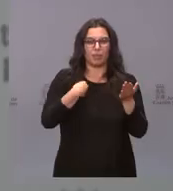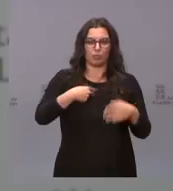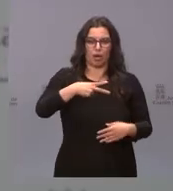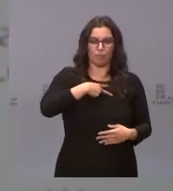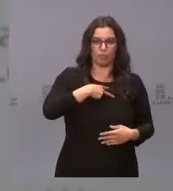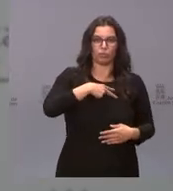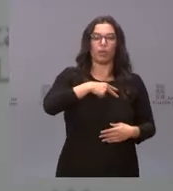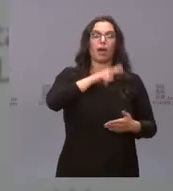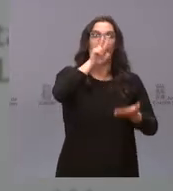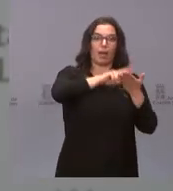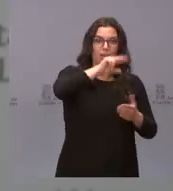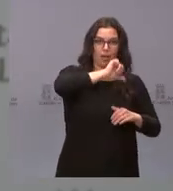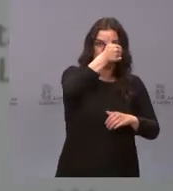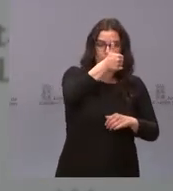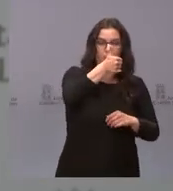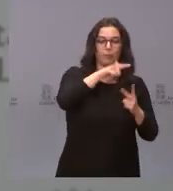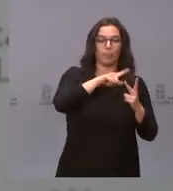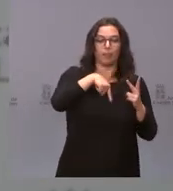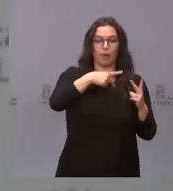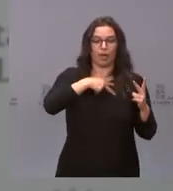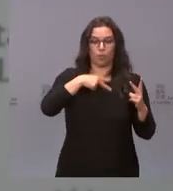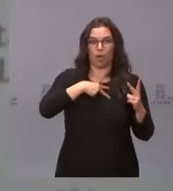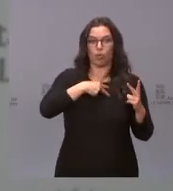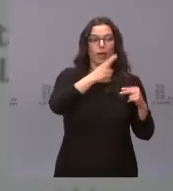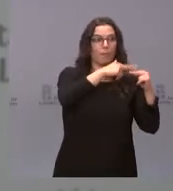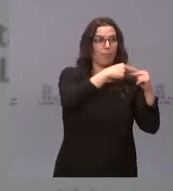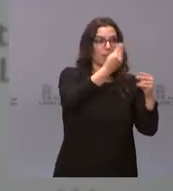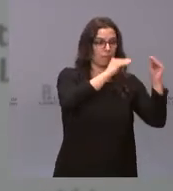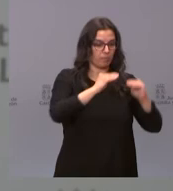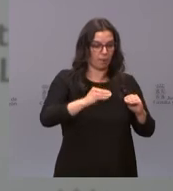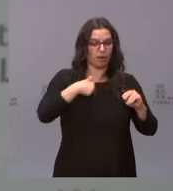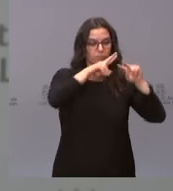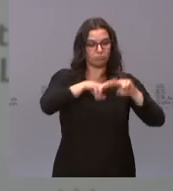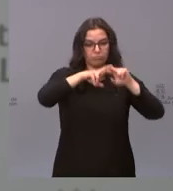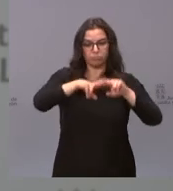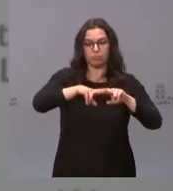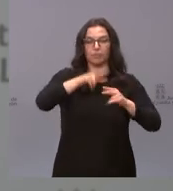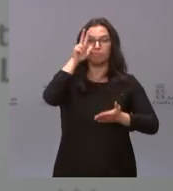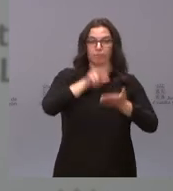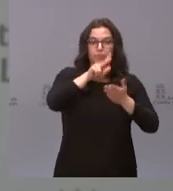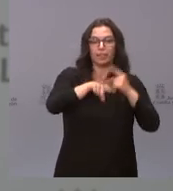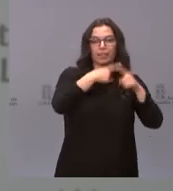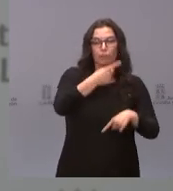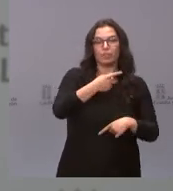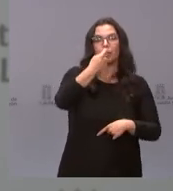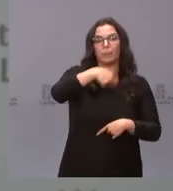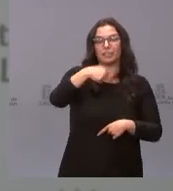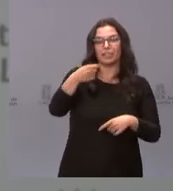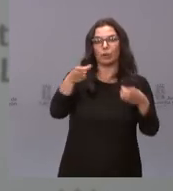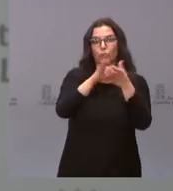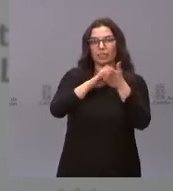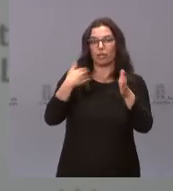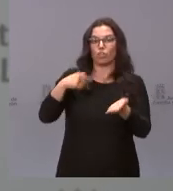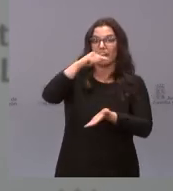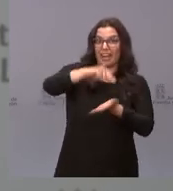del proyecto de ley con las enmiendas que en su caso se hubieran podido incorporar y eso se remite para que el presidente de la junta firme ya la